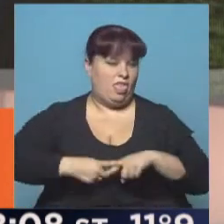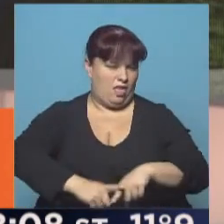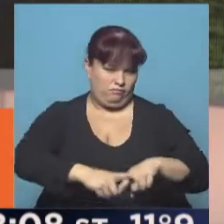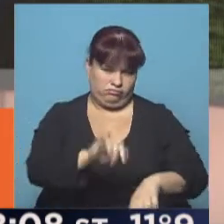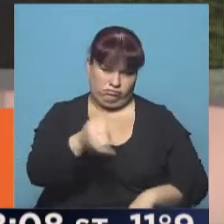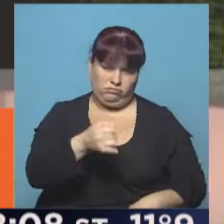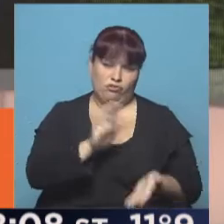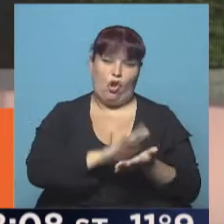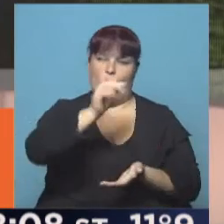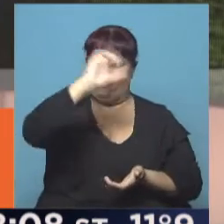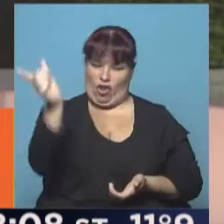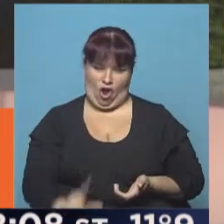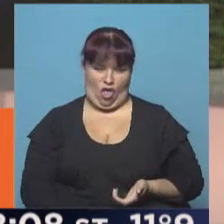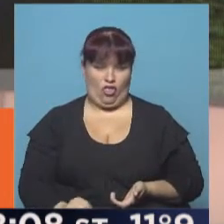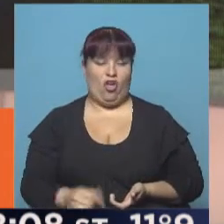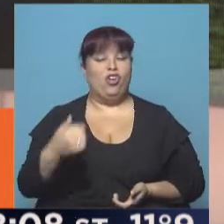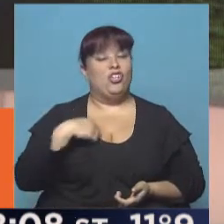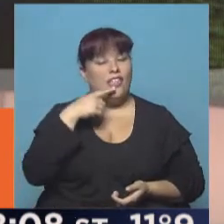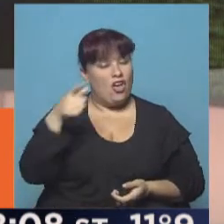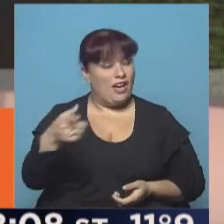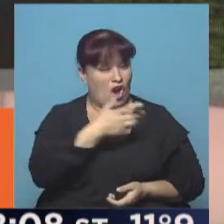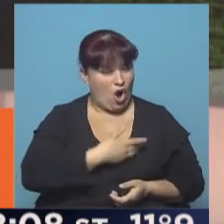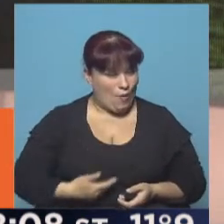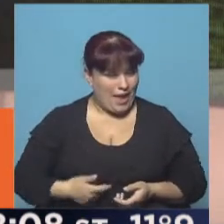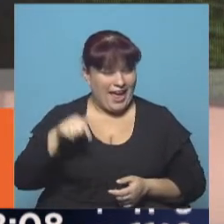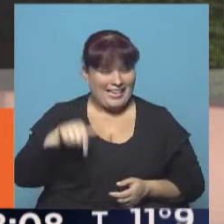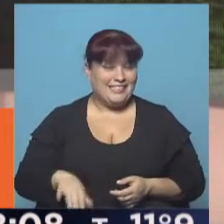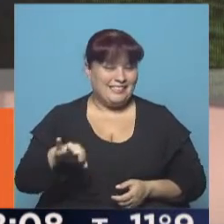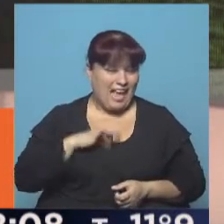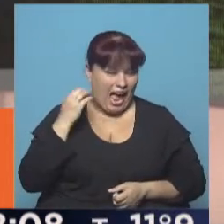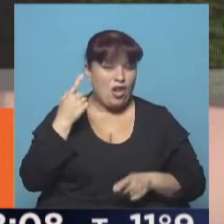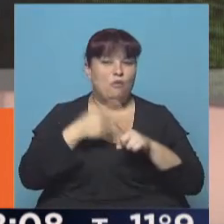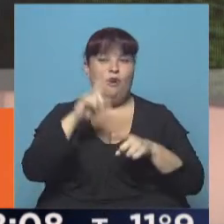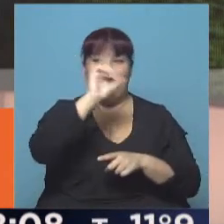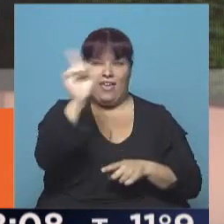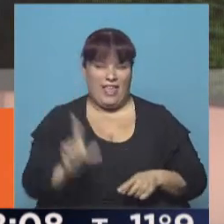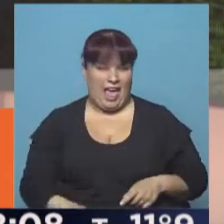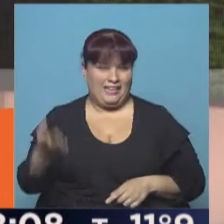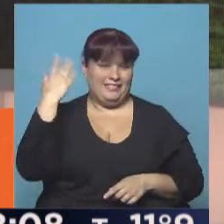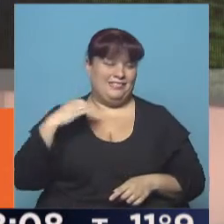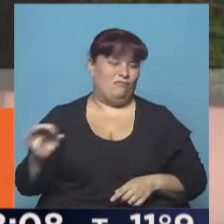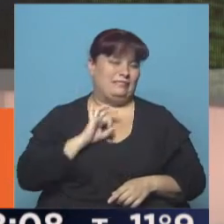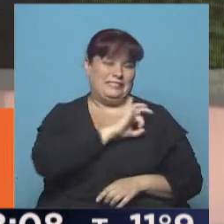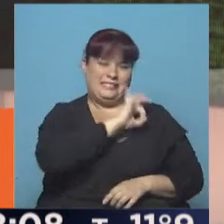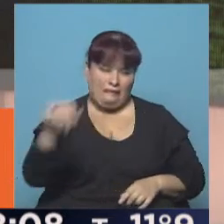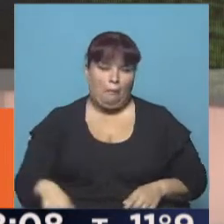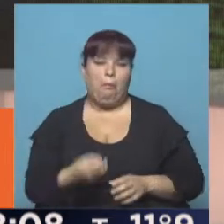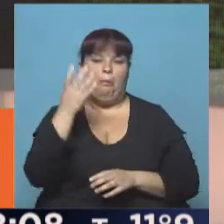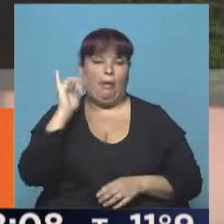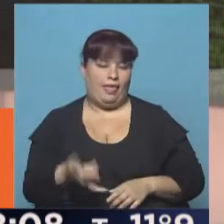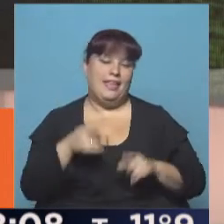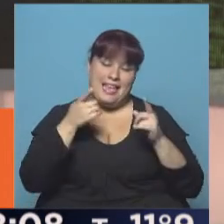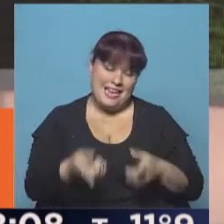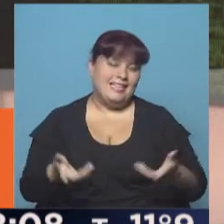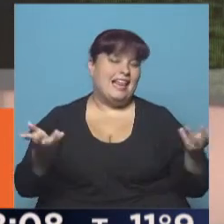el tema de federalismo. Yo digo que este gobierno en este año hizo por el federalismo lo que no se hizo por décadas. Y en ese